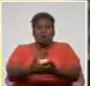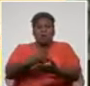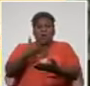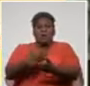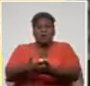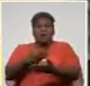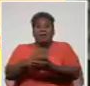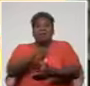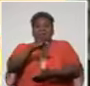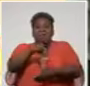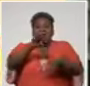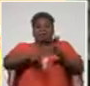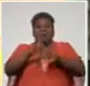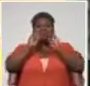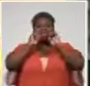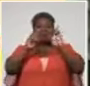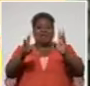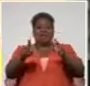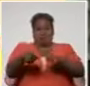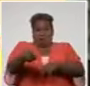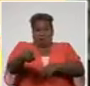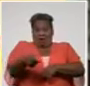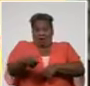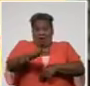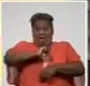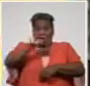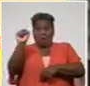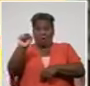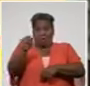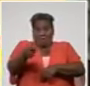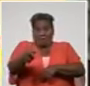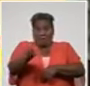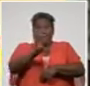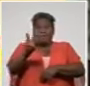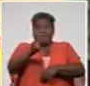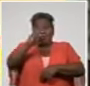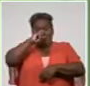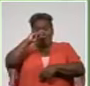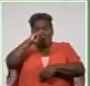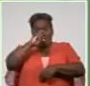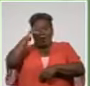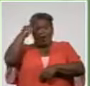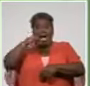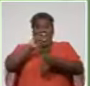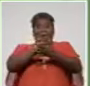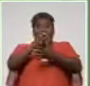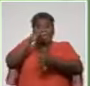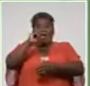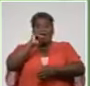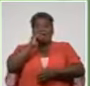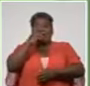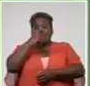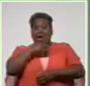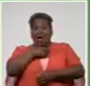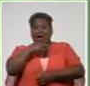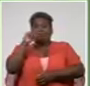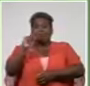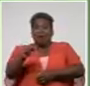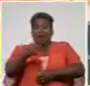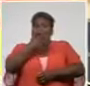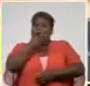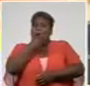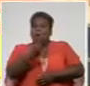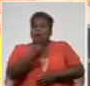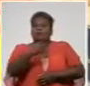pacientes. Recién graduada y con solo 22 años, Amanda es una de las jóvenes que, pese a la responsabilidad y